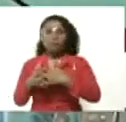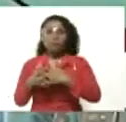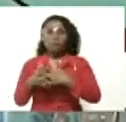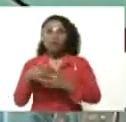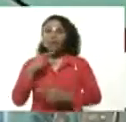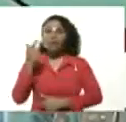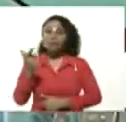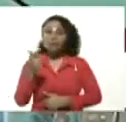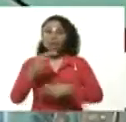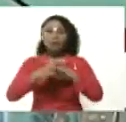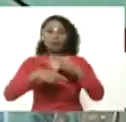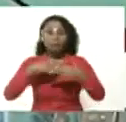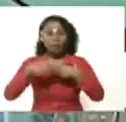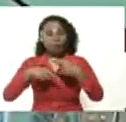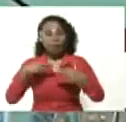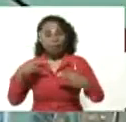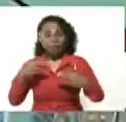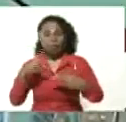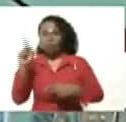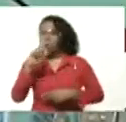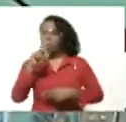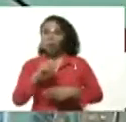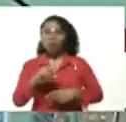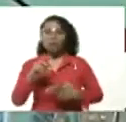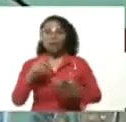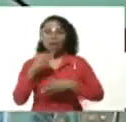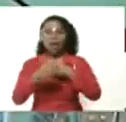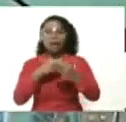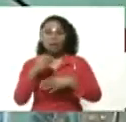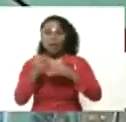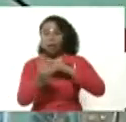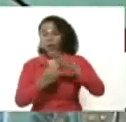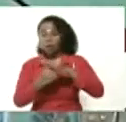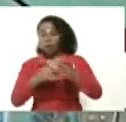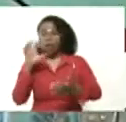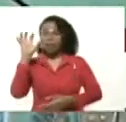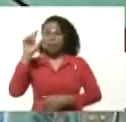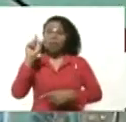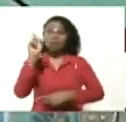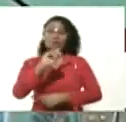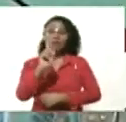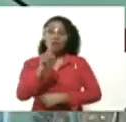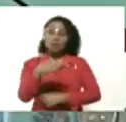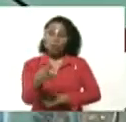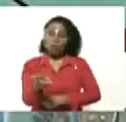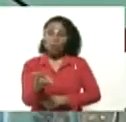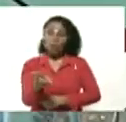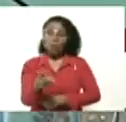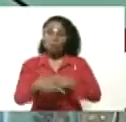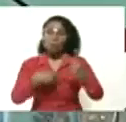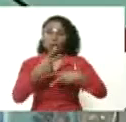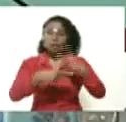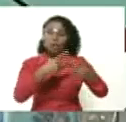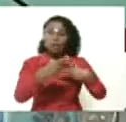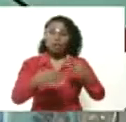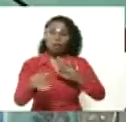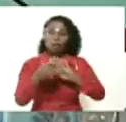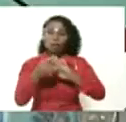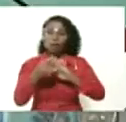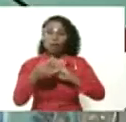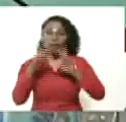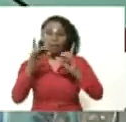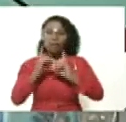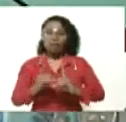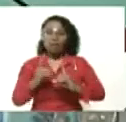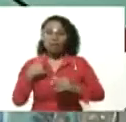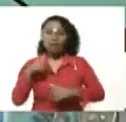la revolución ya no es el asalto armado a las instituciones del Estado, sino procesos donde las contradicciones de la sociedad se resuelven a